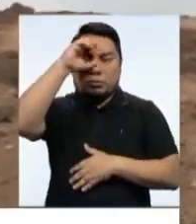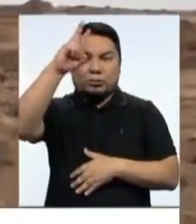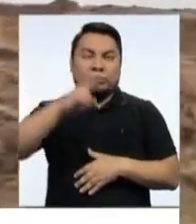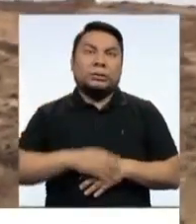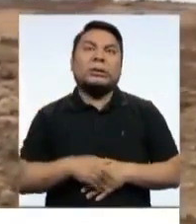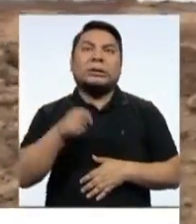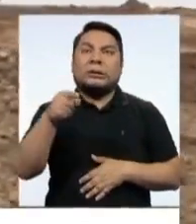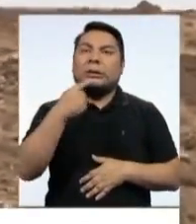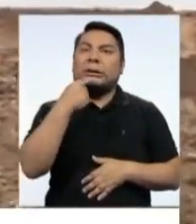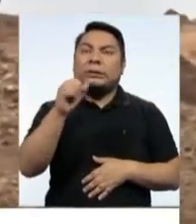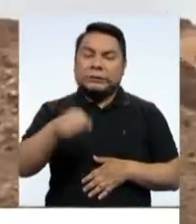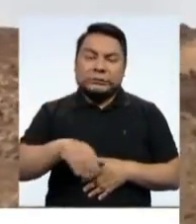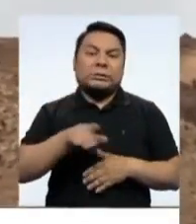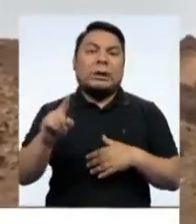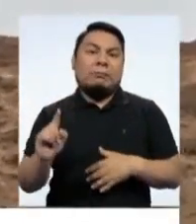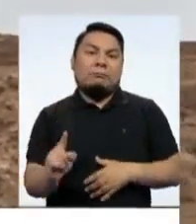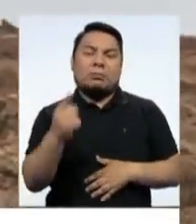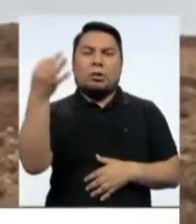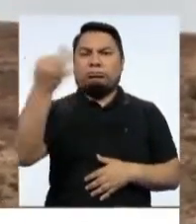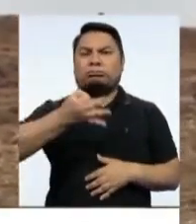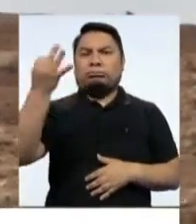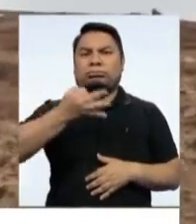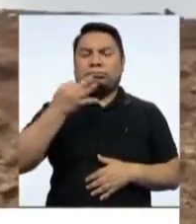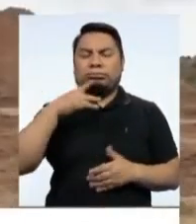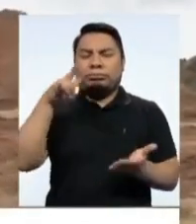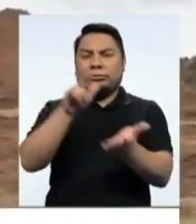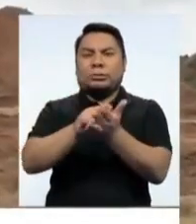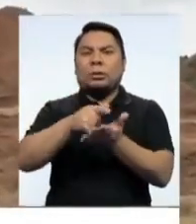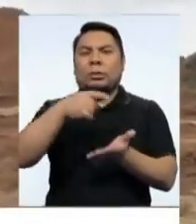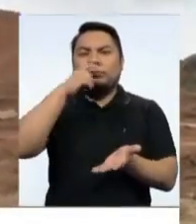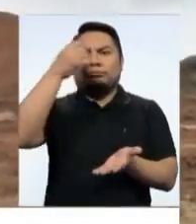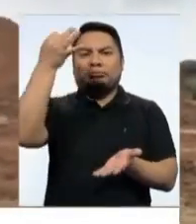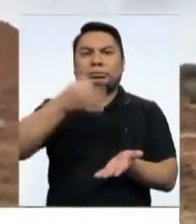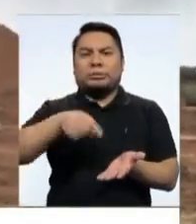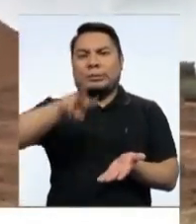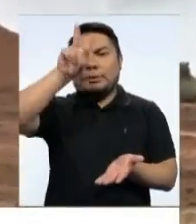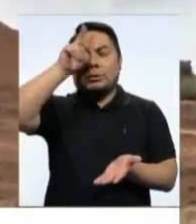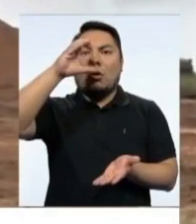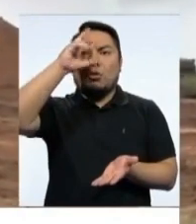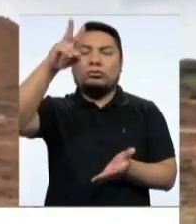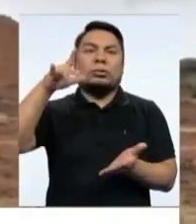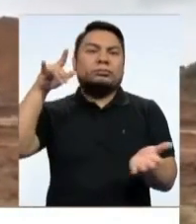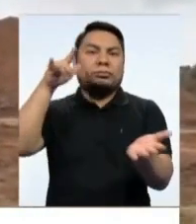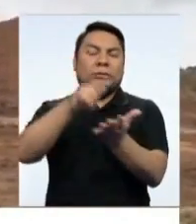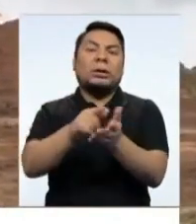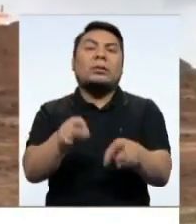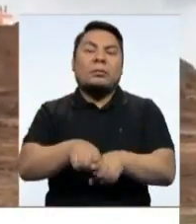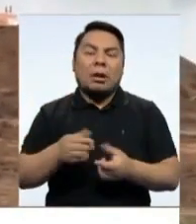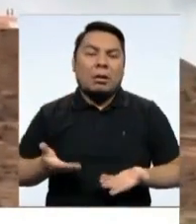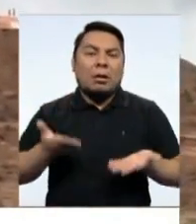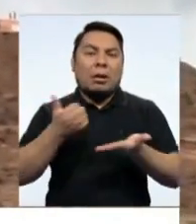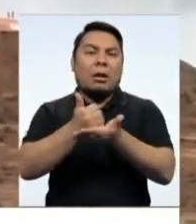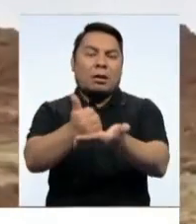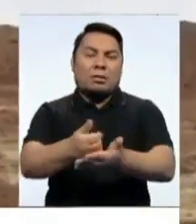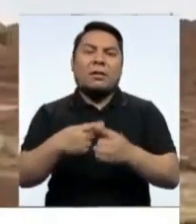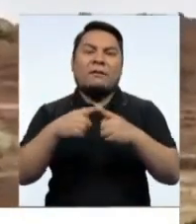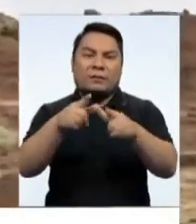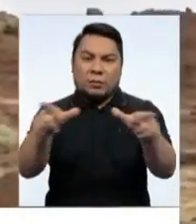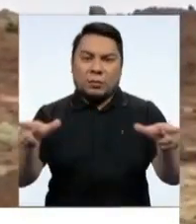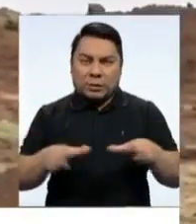el cual ha calificado que será de primera categoría en el Perú. Previamente, el mandatario coordinó la entrega de ayuda al distrito de